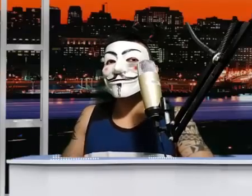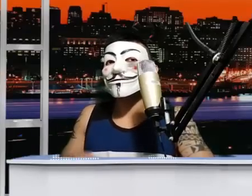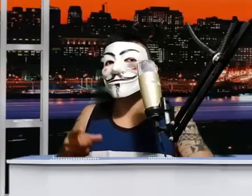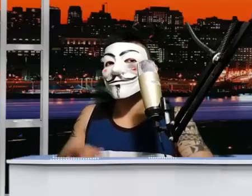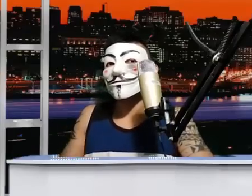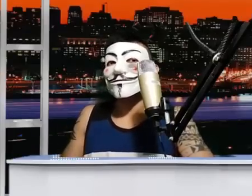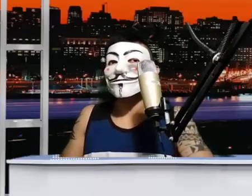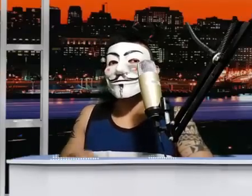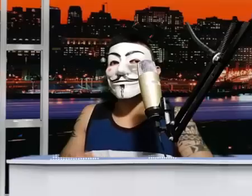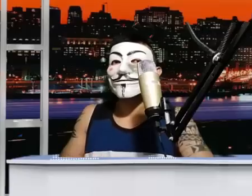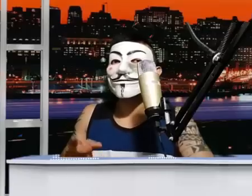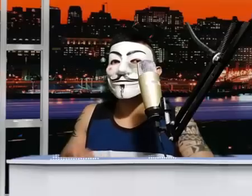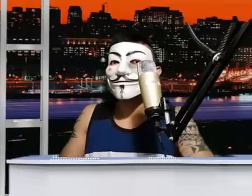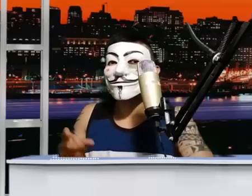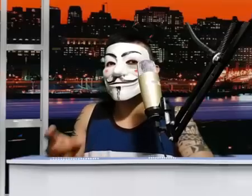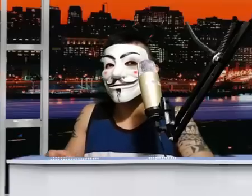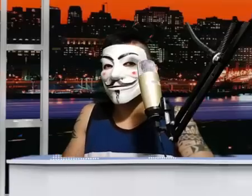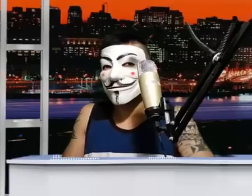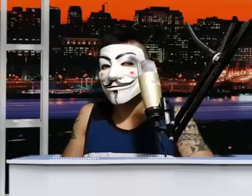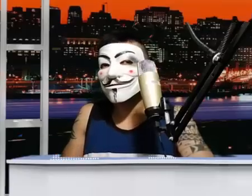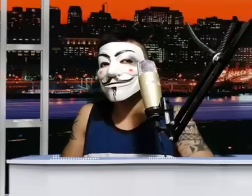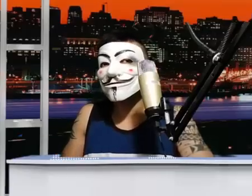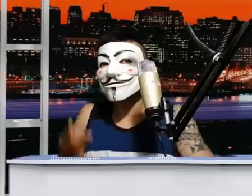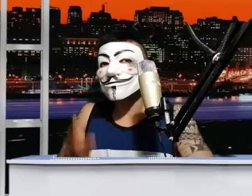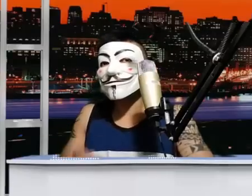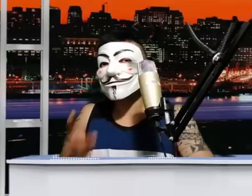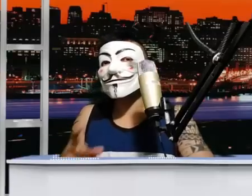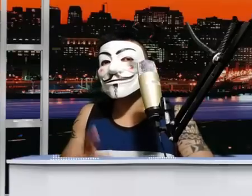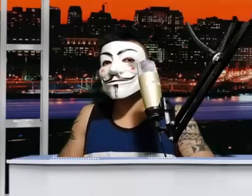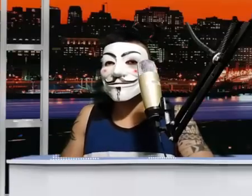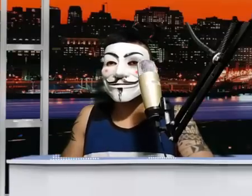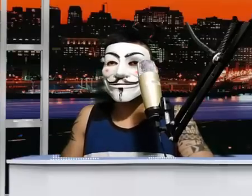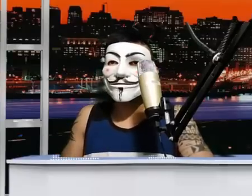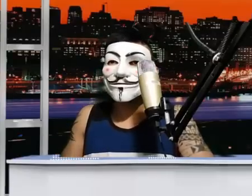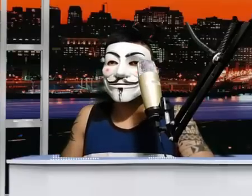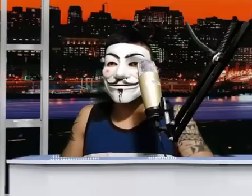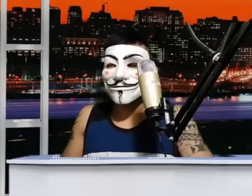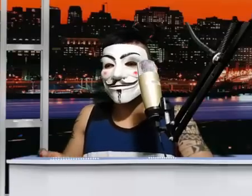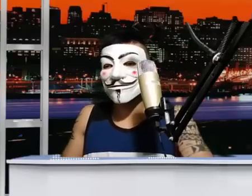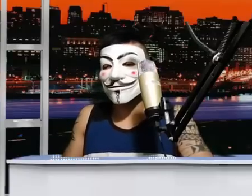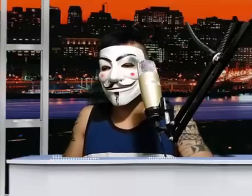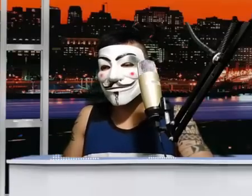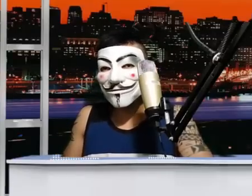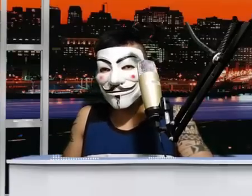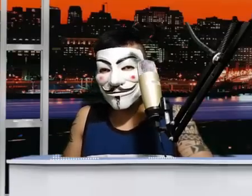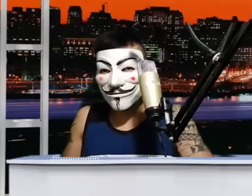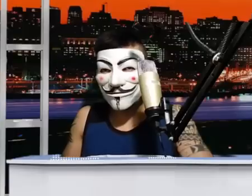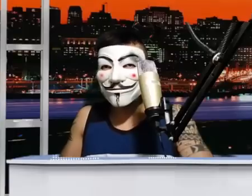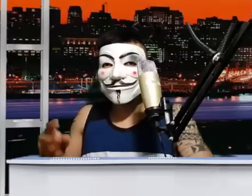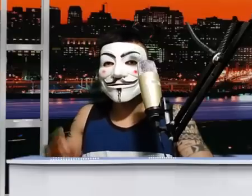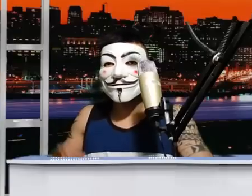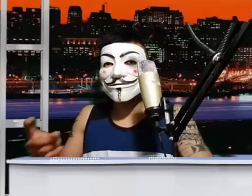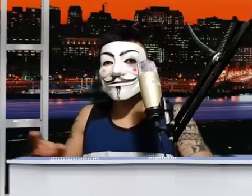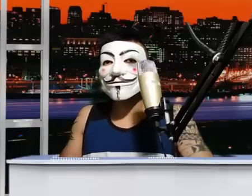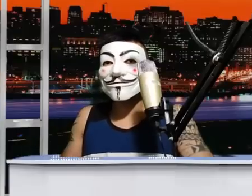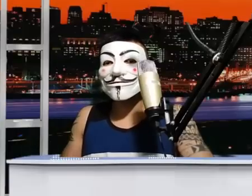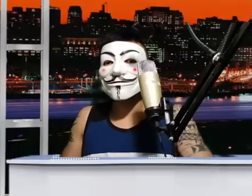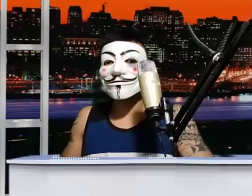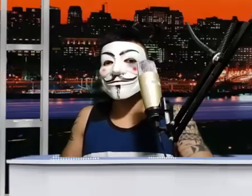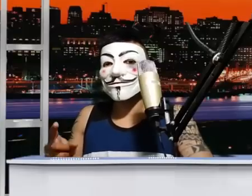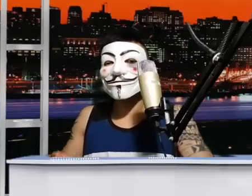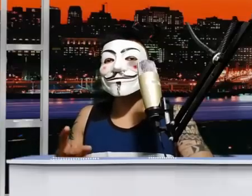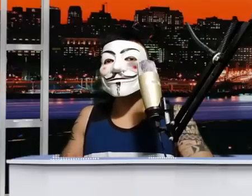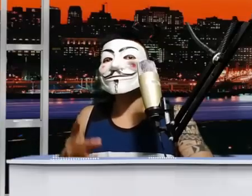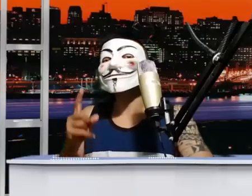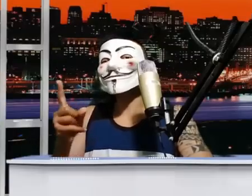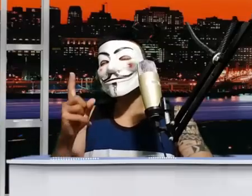el abogado de esa imagen no paró de hacer el ridículo y de decir ridiculeces, porque según esa imagen, Alberto